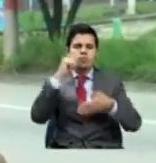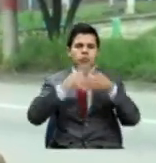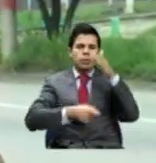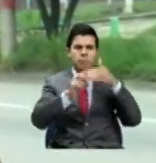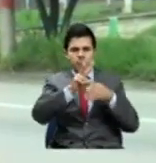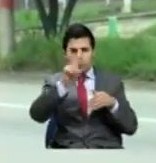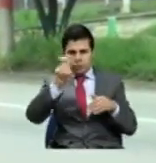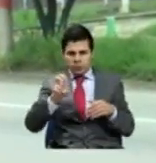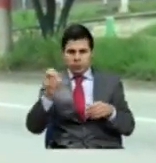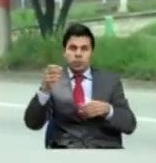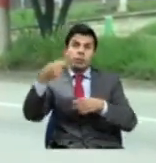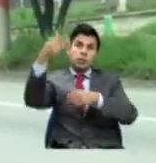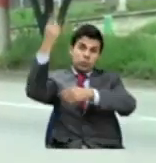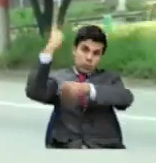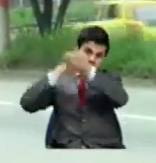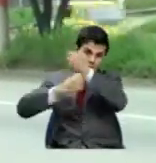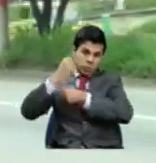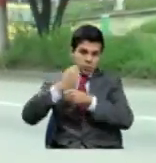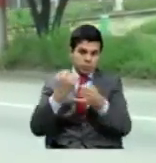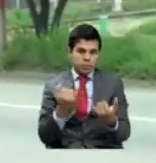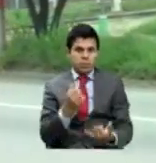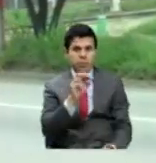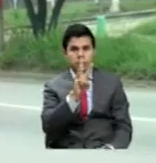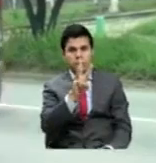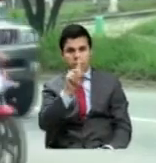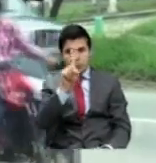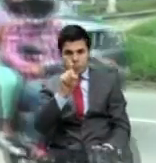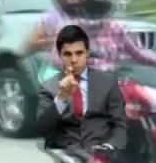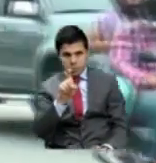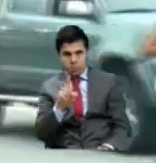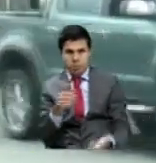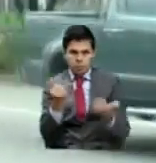año pasado frente a 36 comparendos este año, donde se